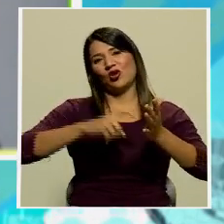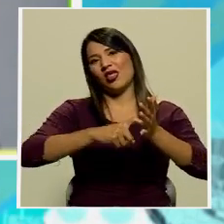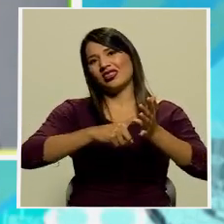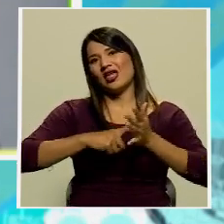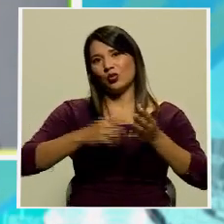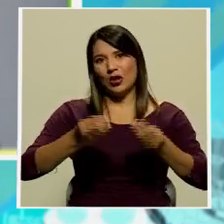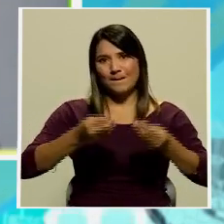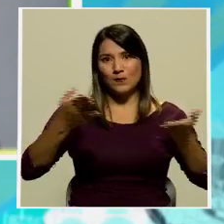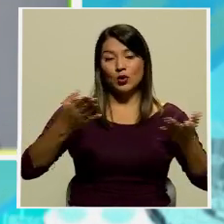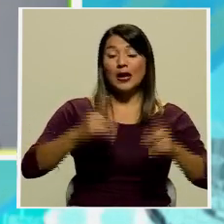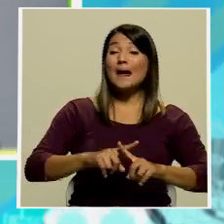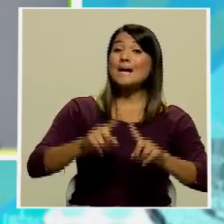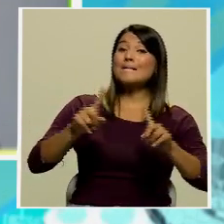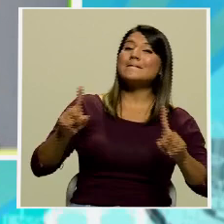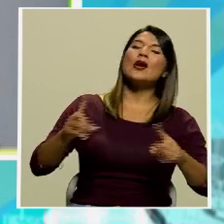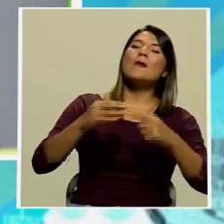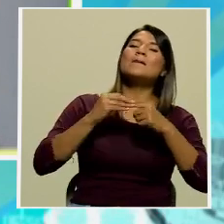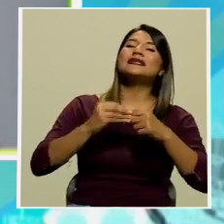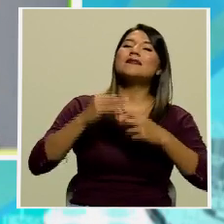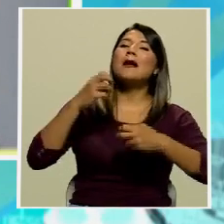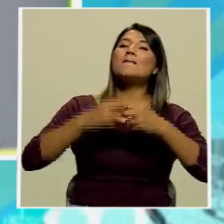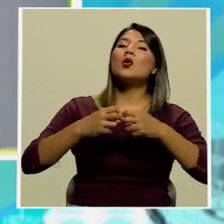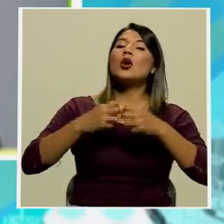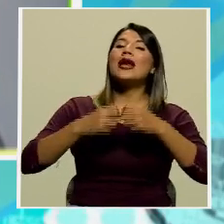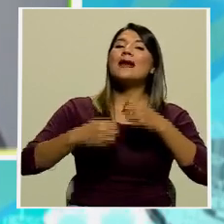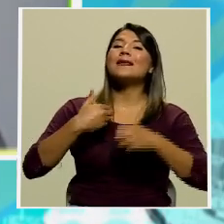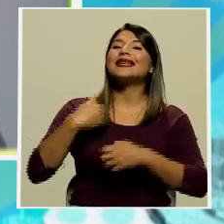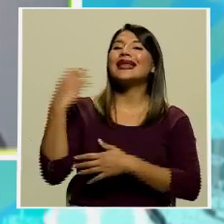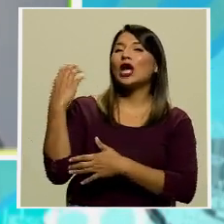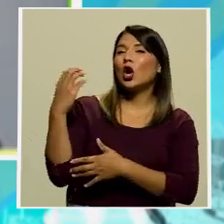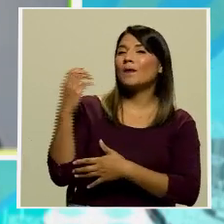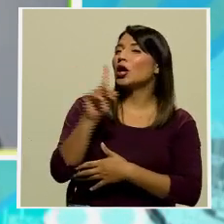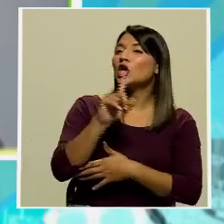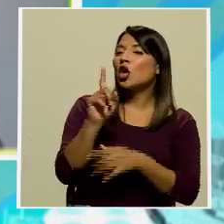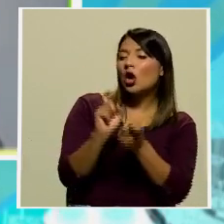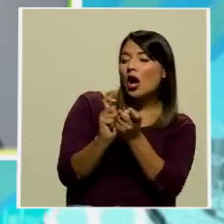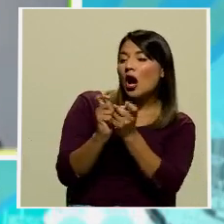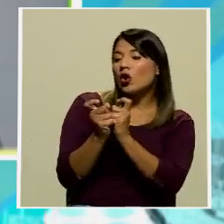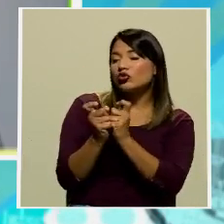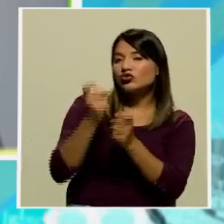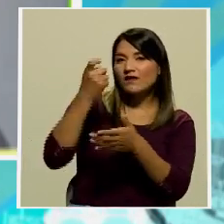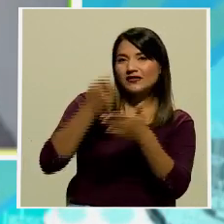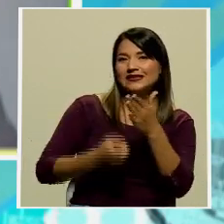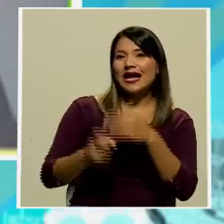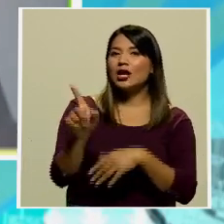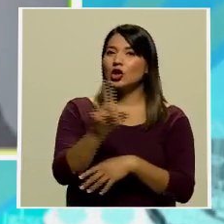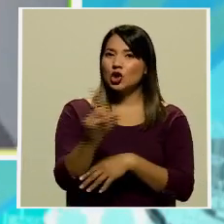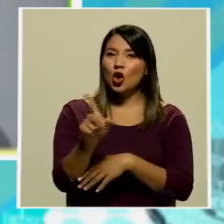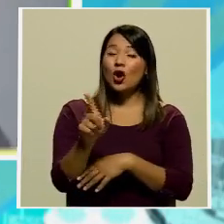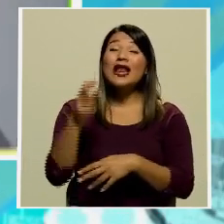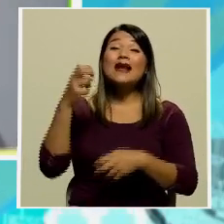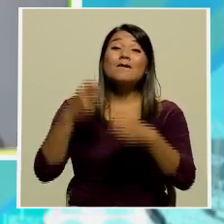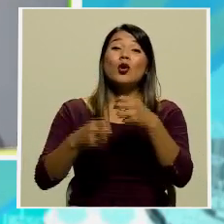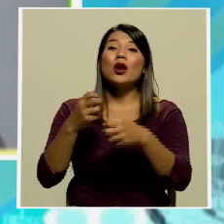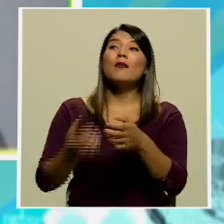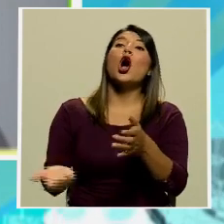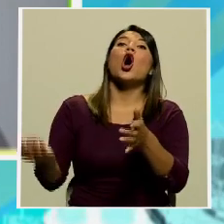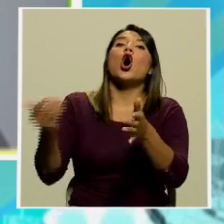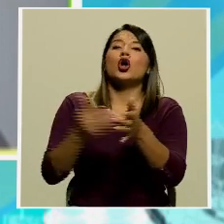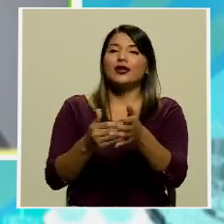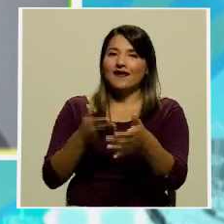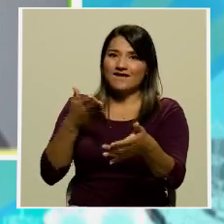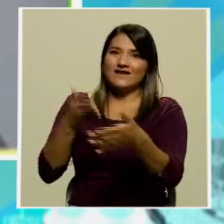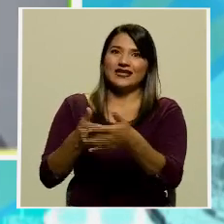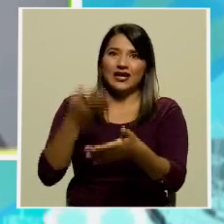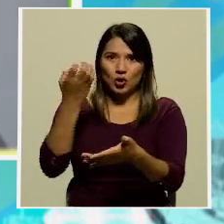es solamente un problema de ajuste fiscal, es un problema de volver a meterle un estartazo a la economía. En ese orden de ideas, de